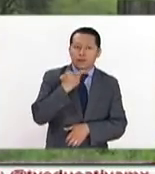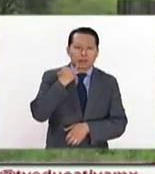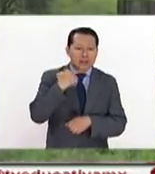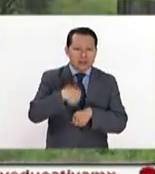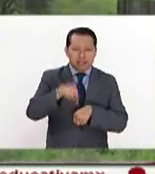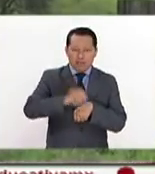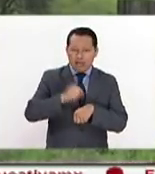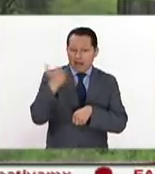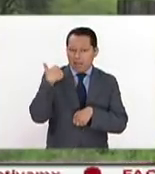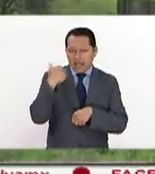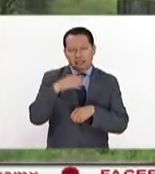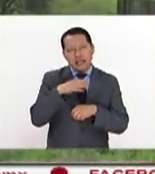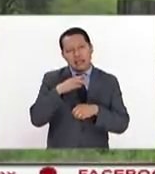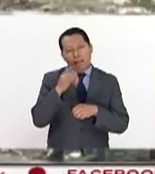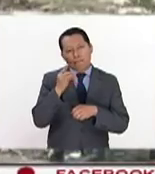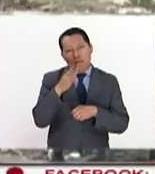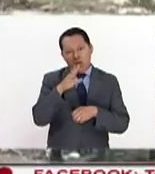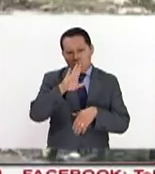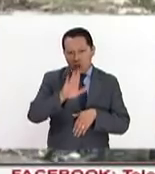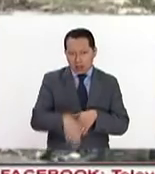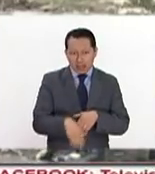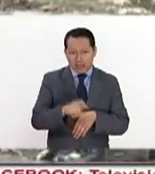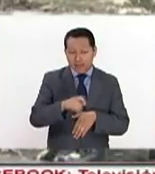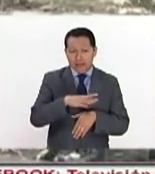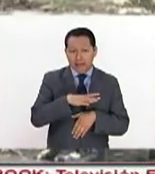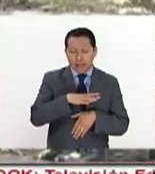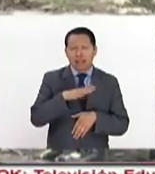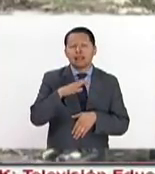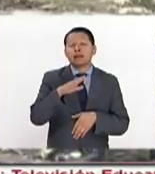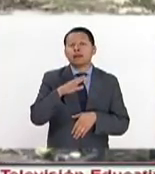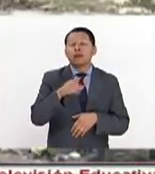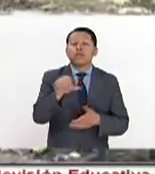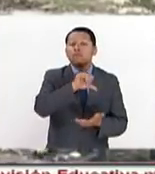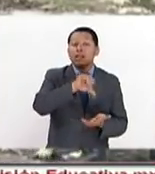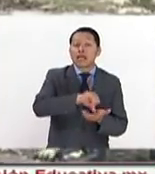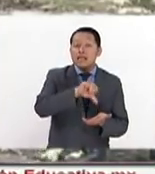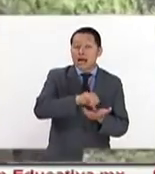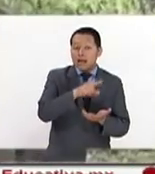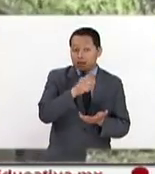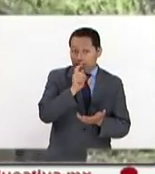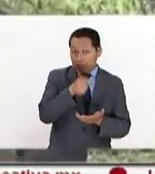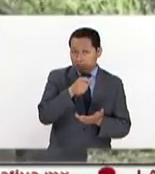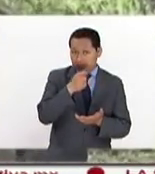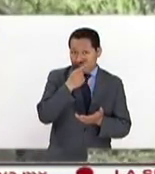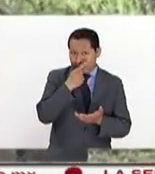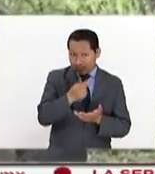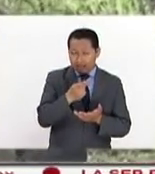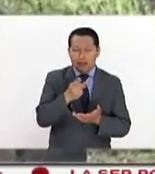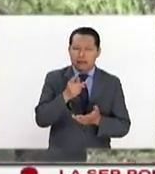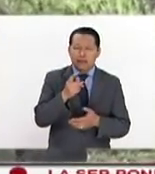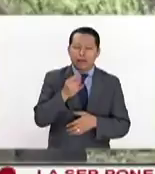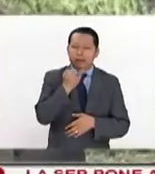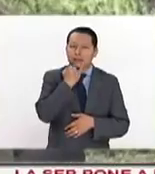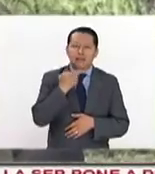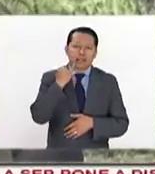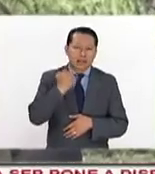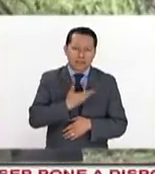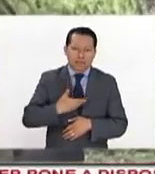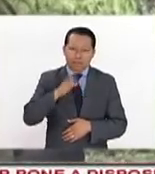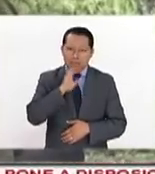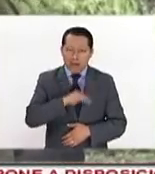semana pasada. Por su parte, el canciller de Irán, Javad Zarif, descalificó el discurso de Netanyahu.